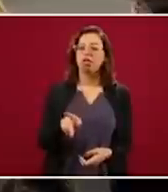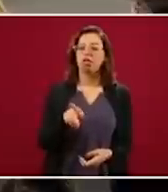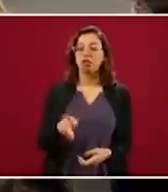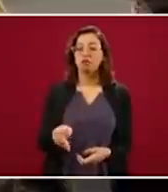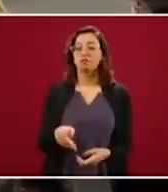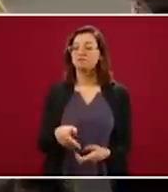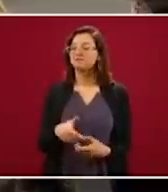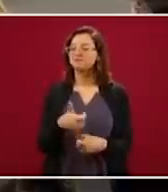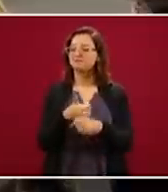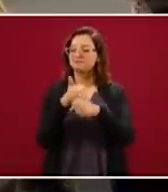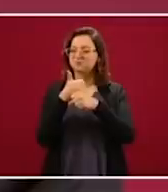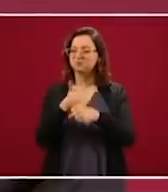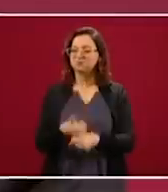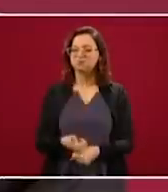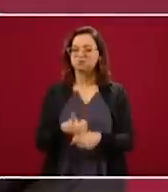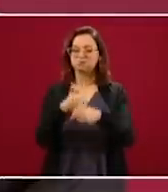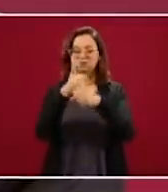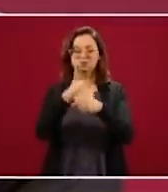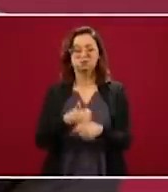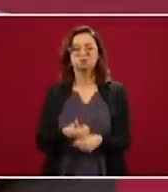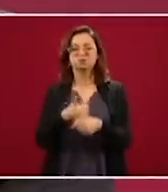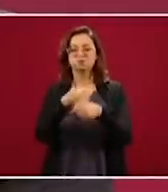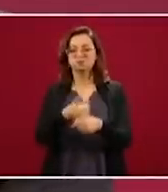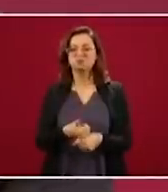Hasta los